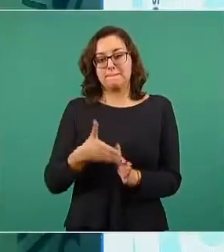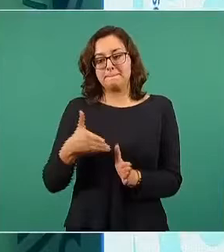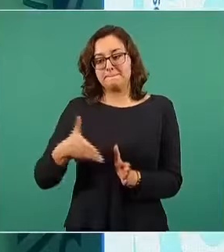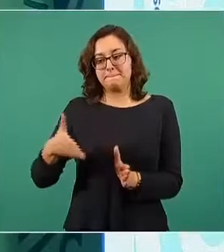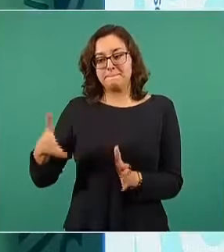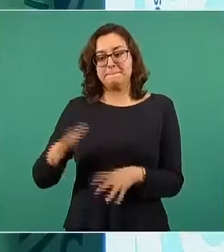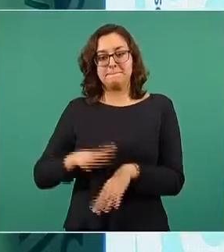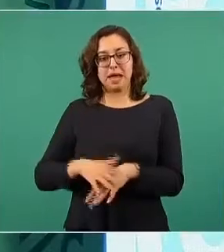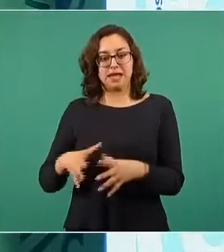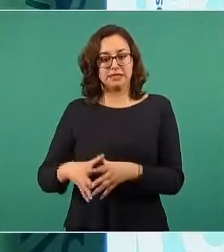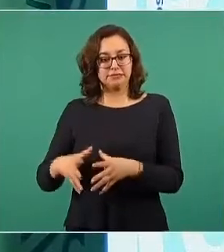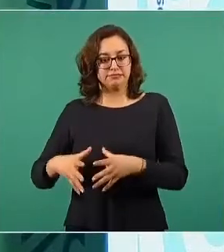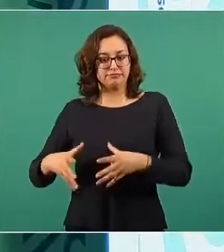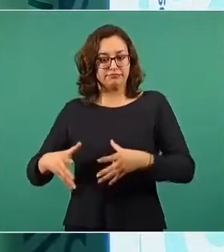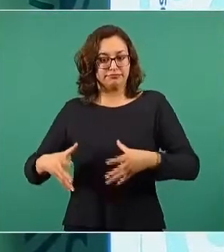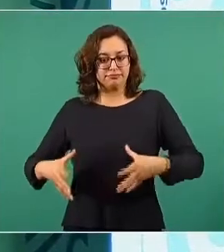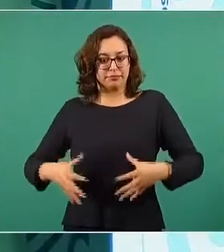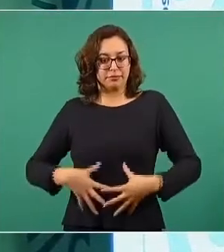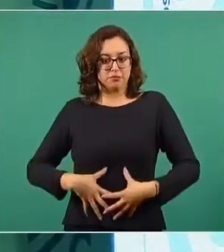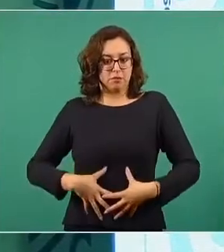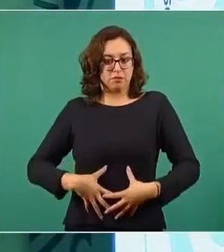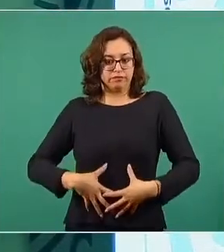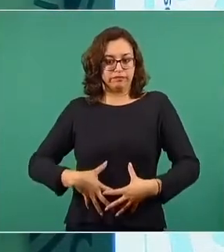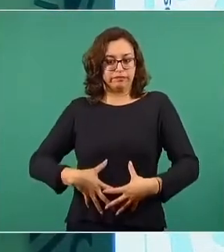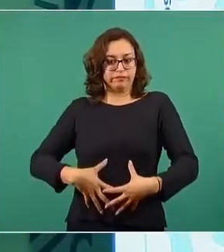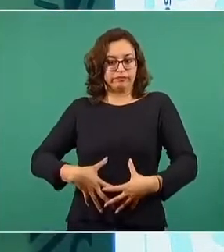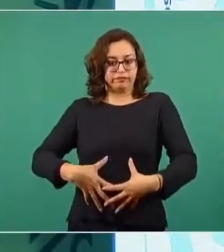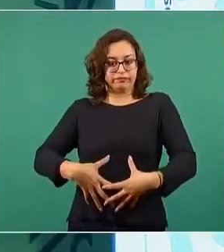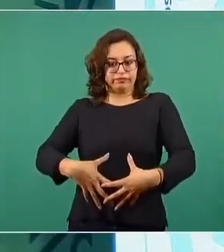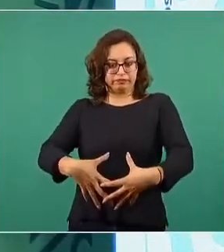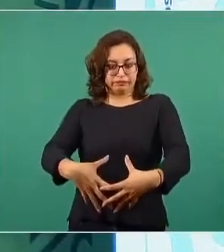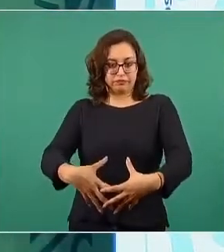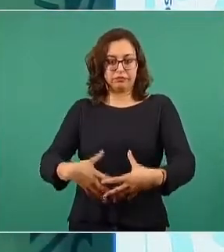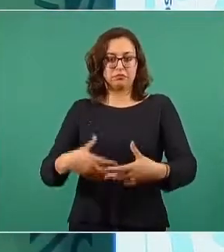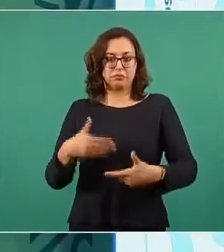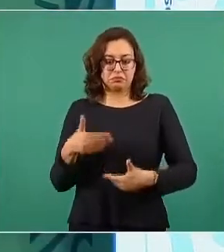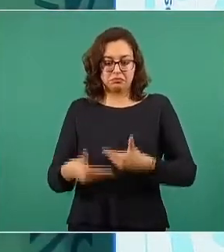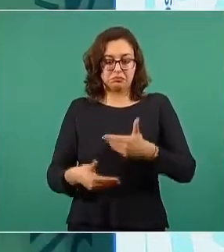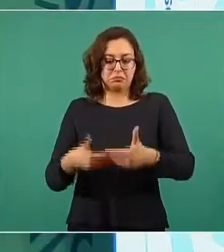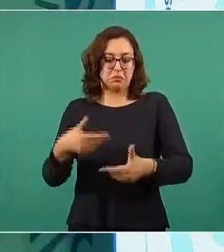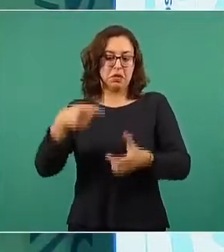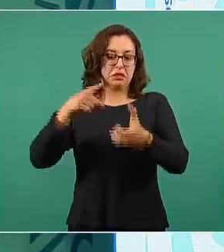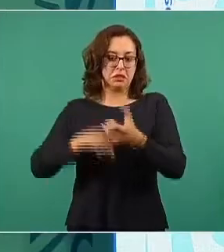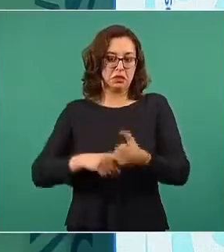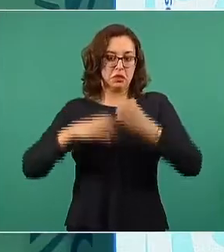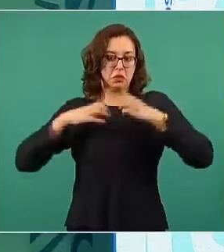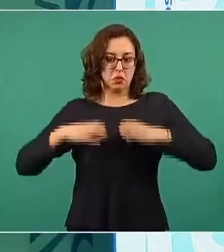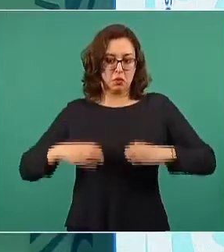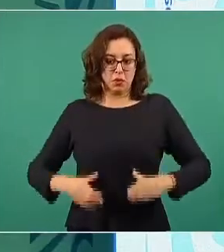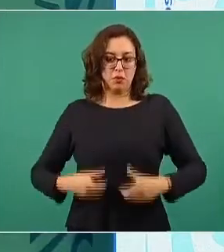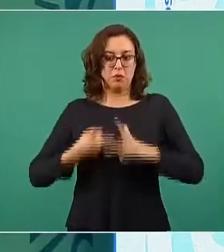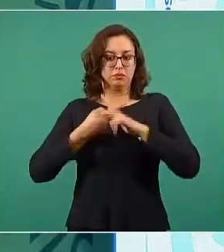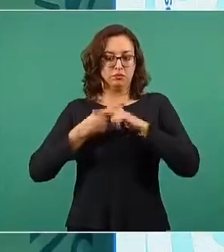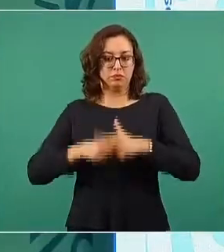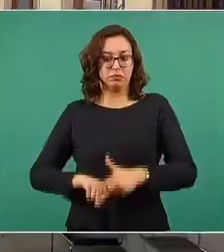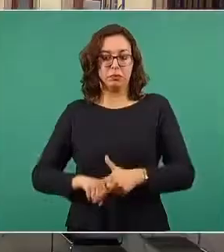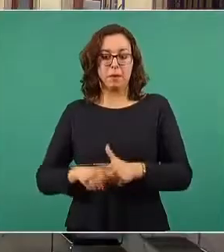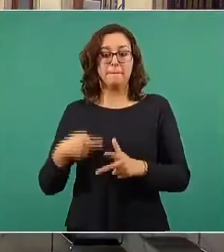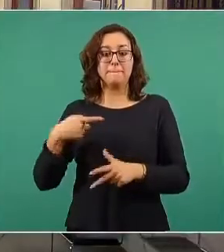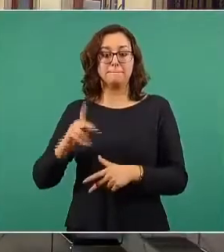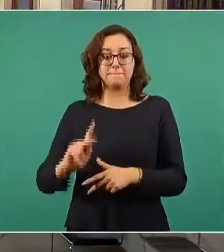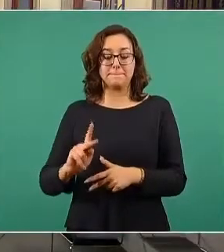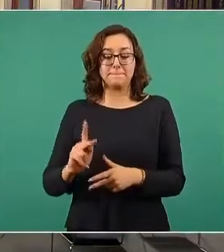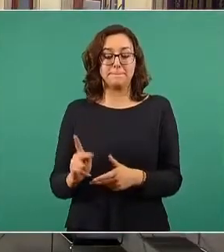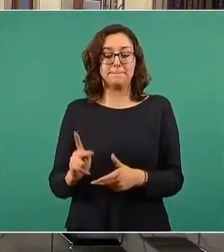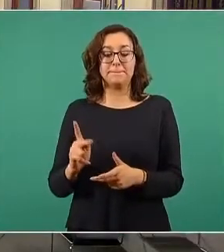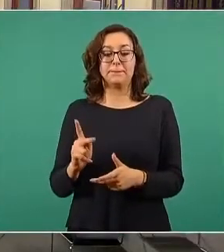de crecimiento, de desarrollo, por supuesto, de las distintas funcionalidades de los órganos, pero no tanto en